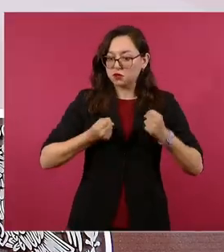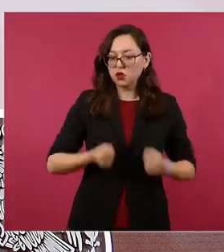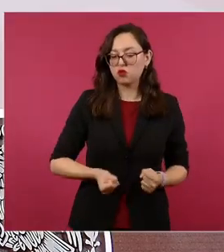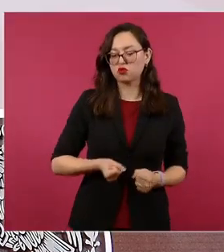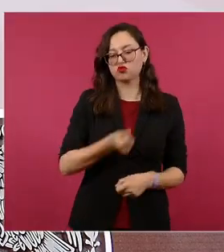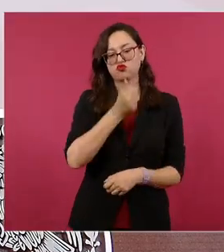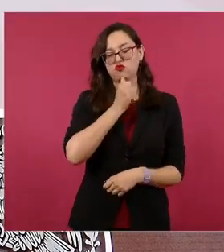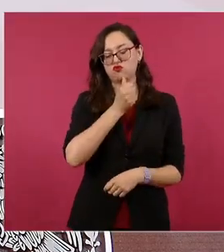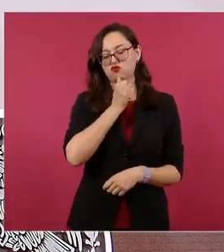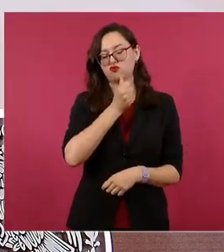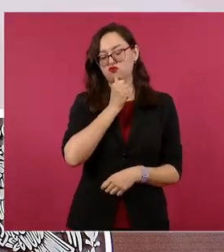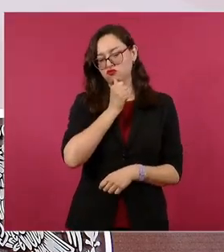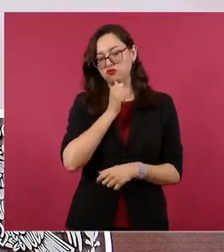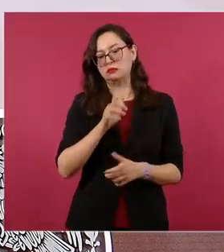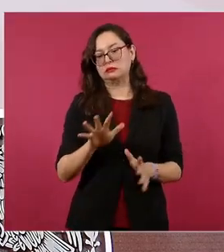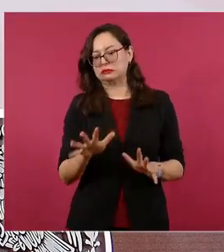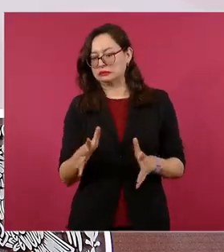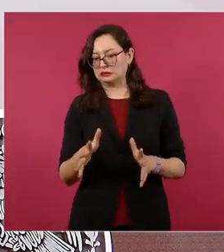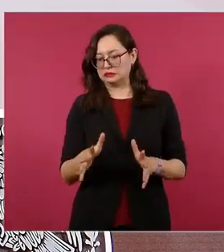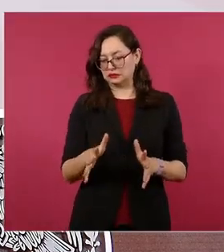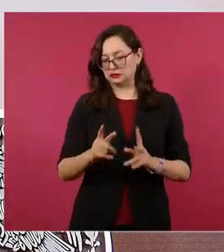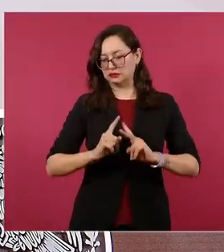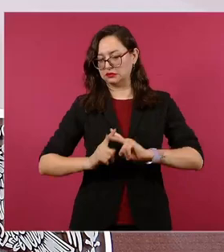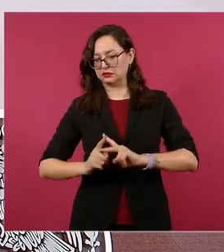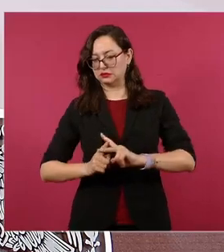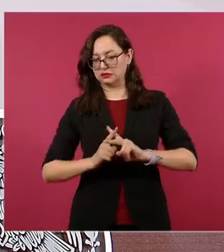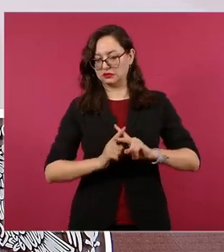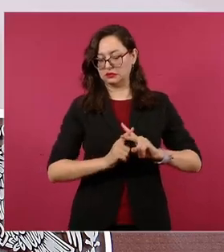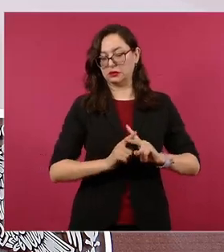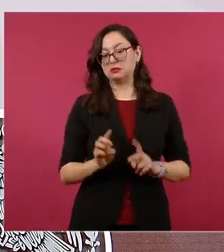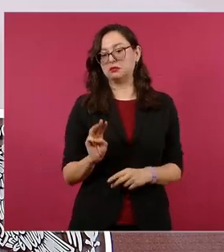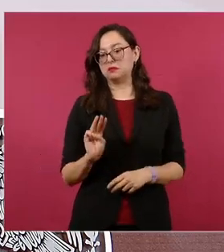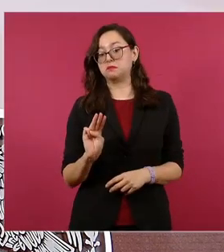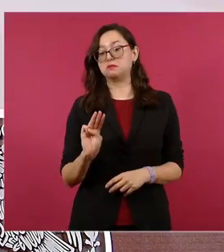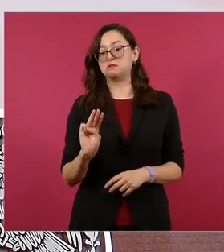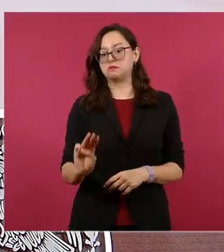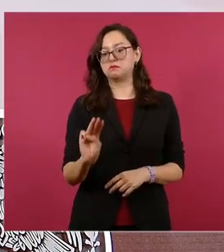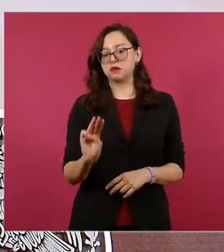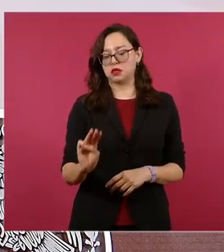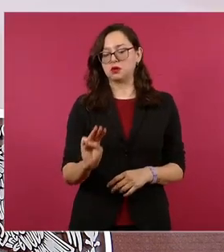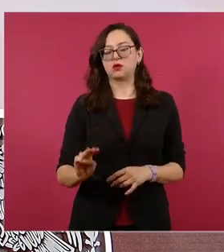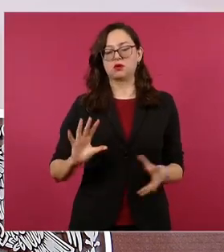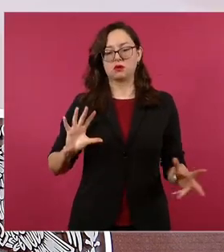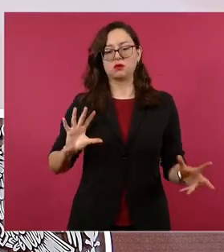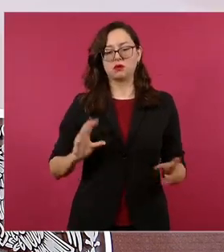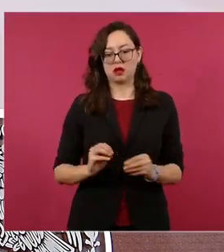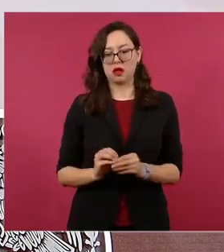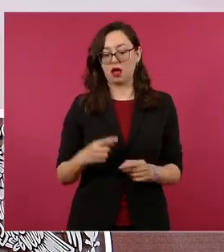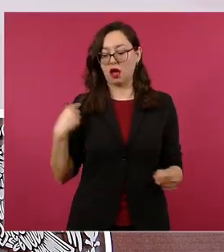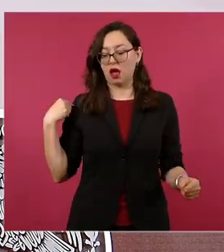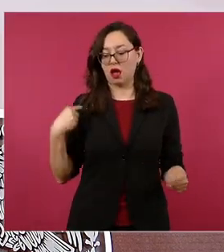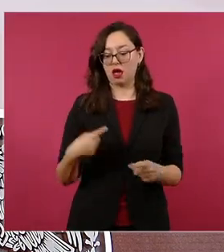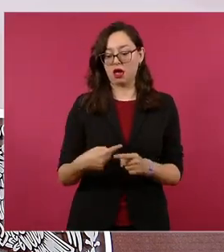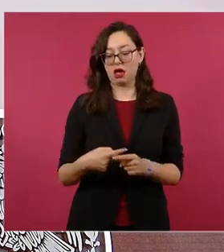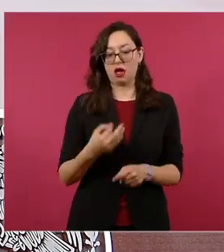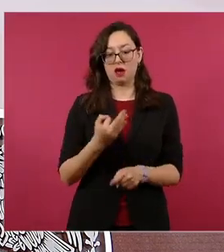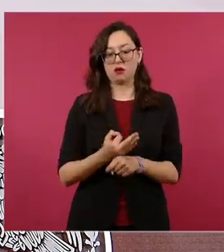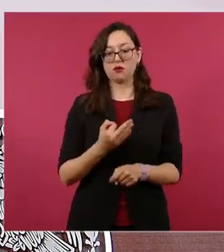con certeza una vez que concluyan los cómputos distritales. Ya a la fecha el PREP